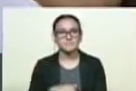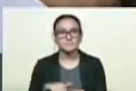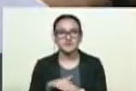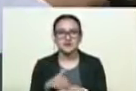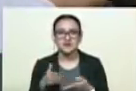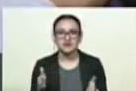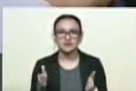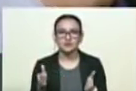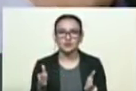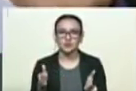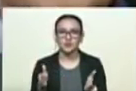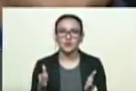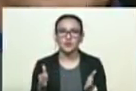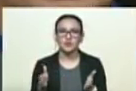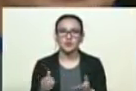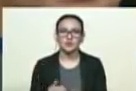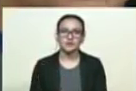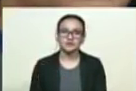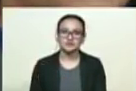ministro del Poder Popular